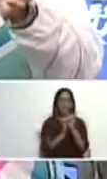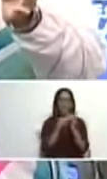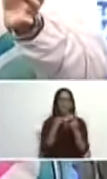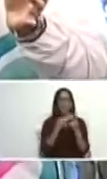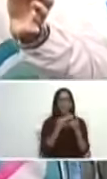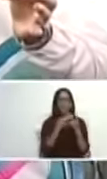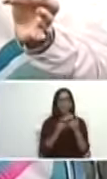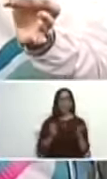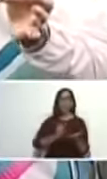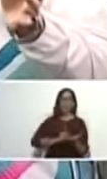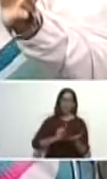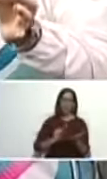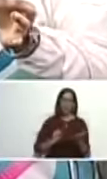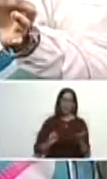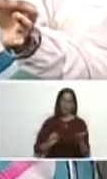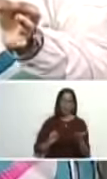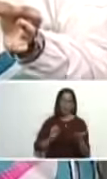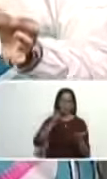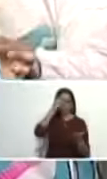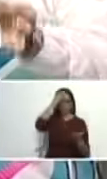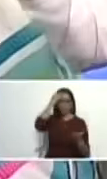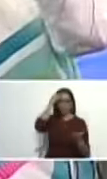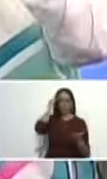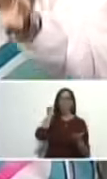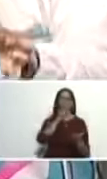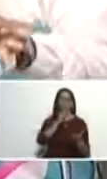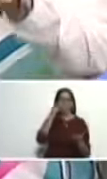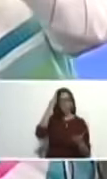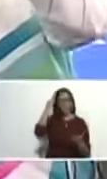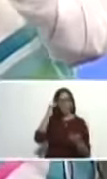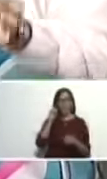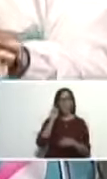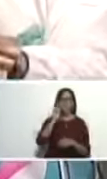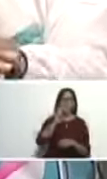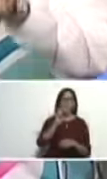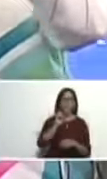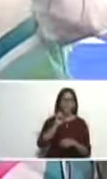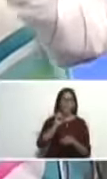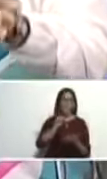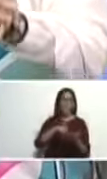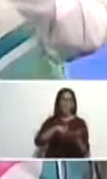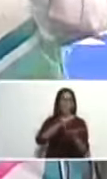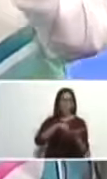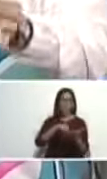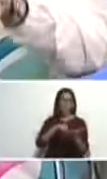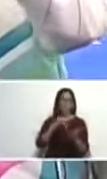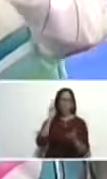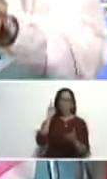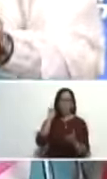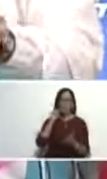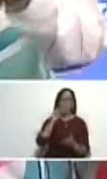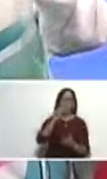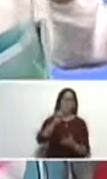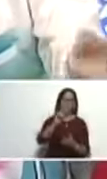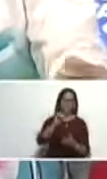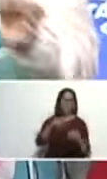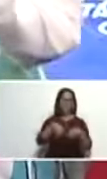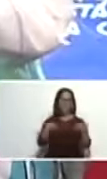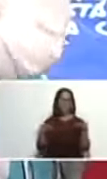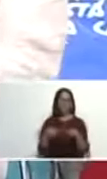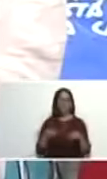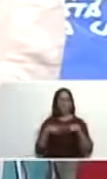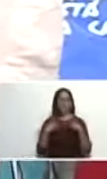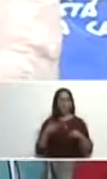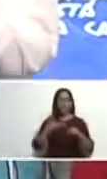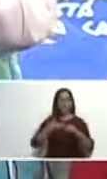se firmaron, para que ustedes sepan, 20 contratos para 20 zonas nuevas petroleras